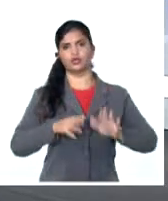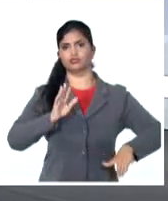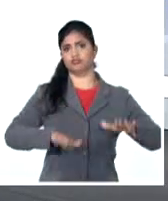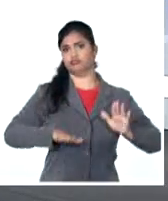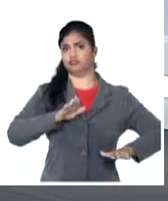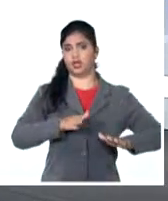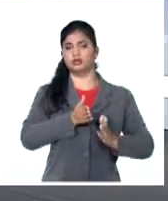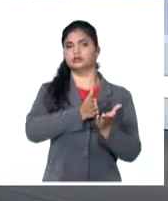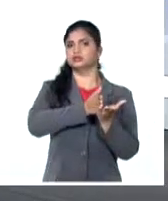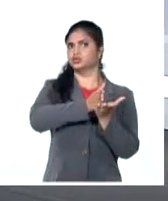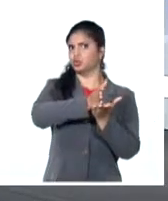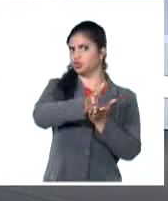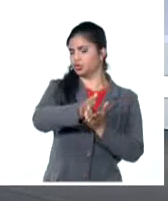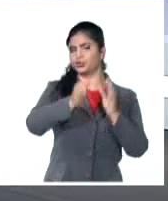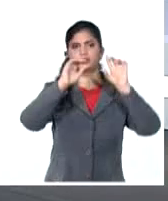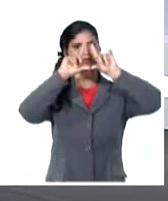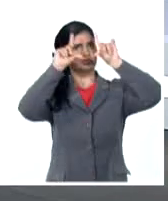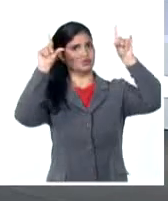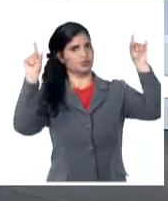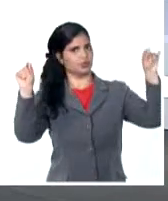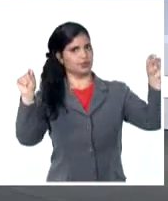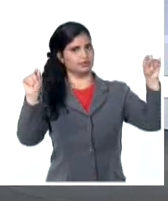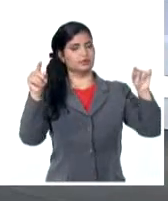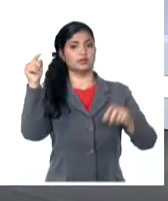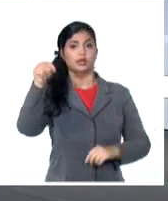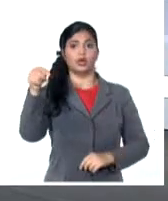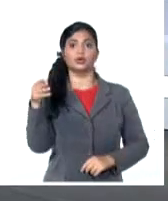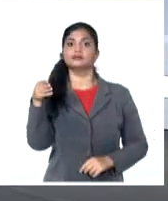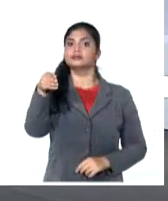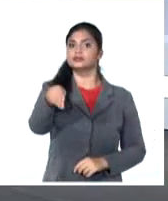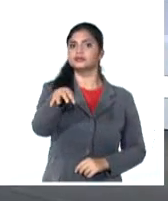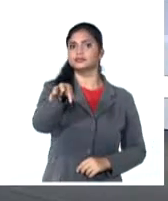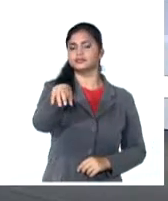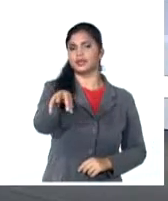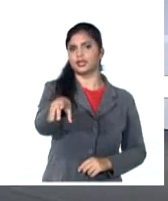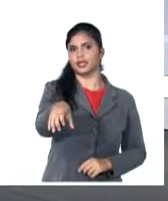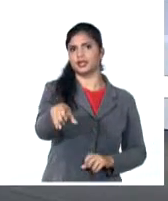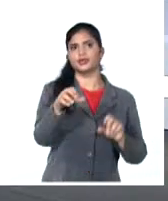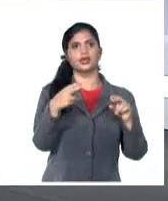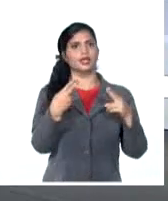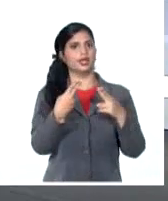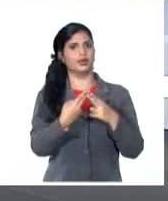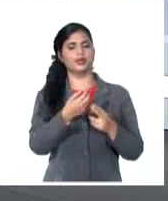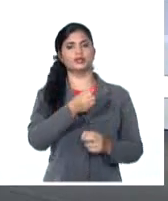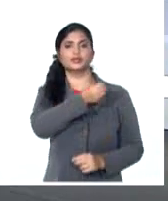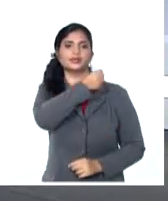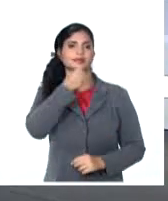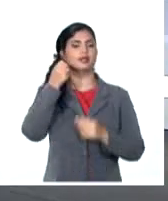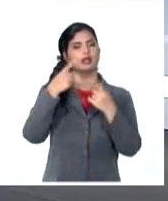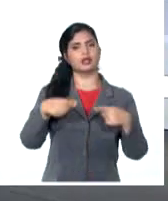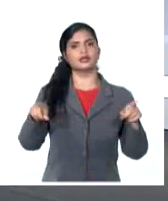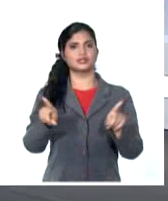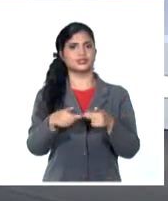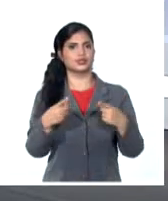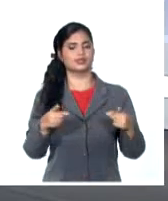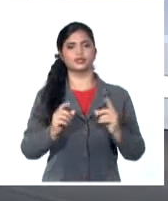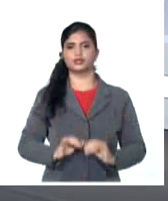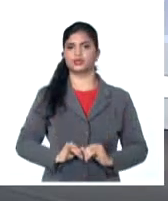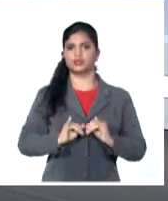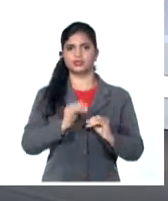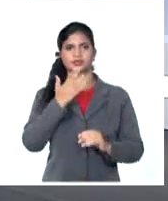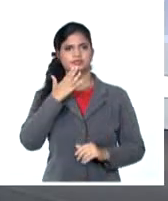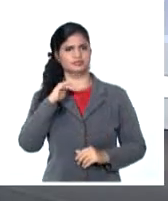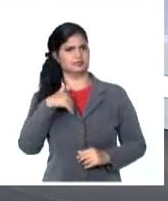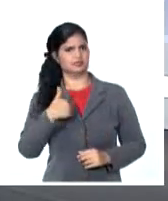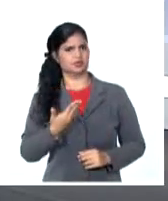la rumba por todo el país. Esta vez llegó a Pinar del Río al encuentro de los sonidos de la identidad. Veamos cómo fue su paso por la